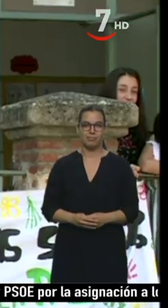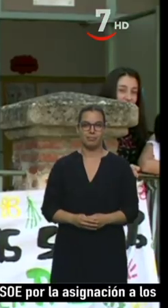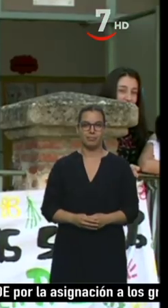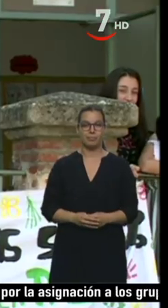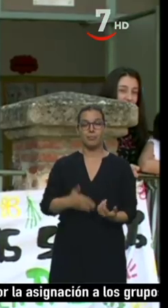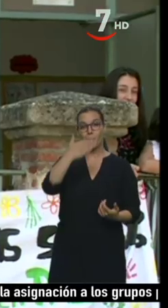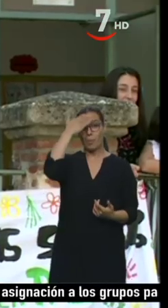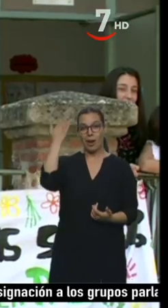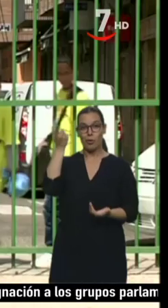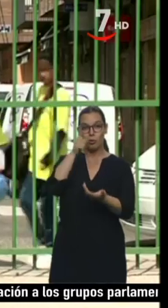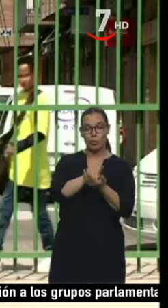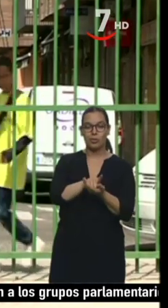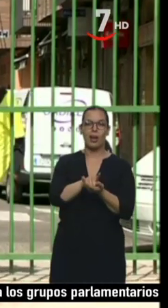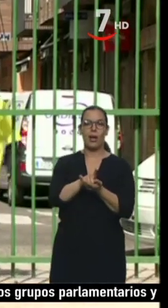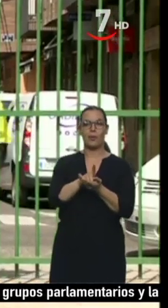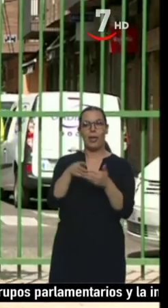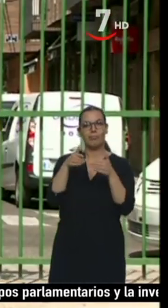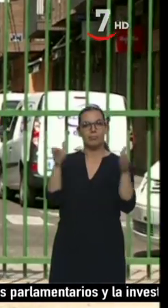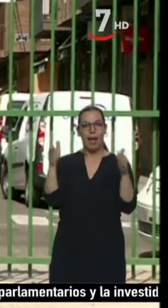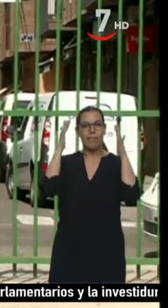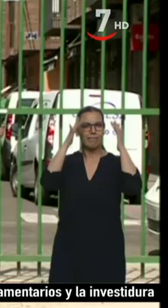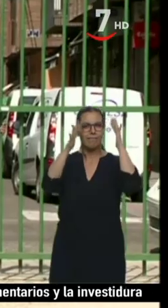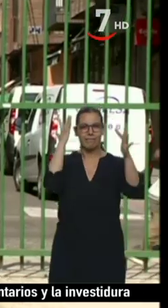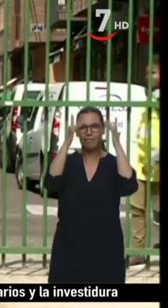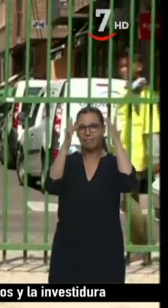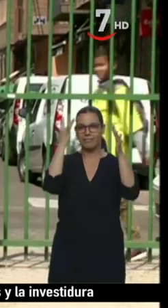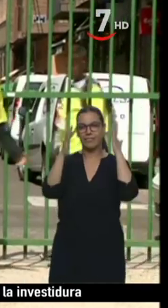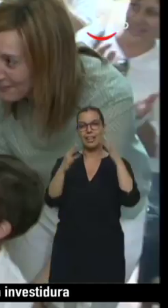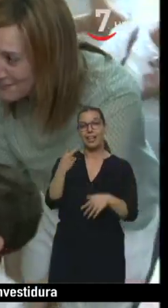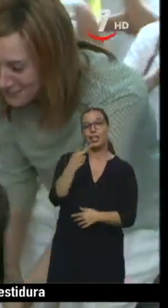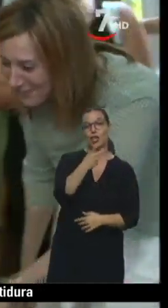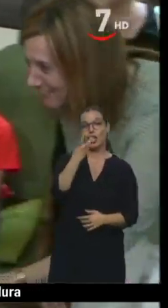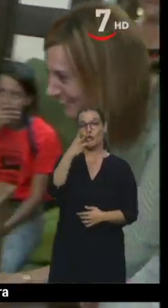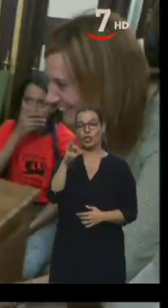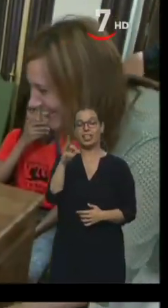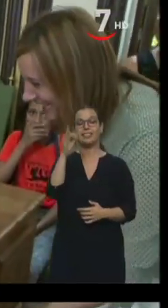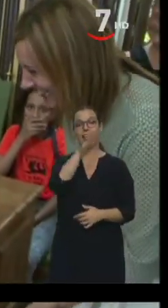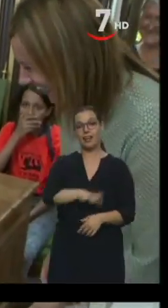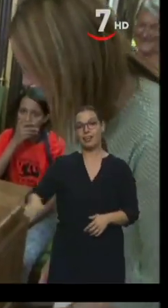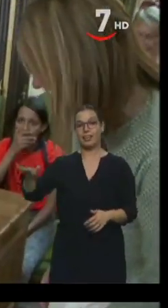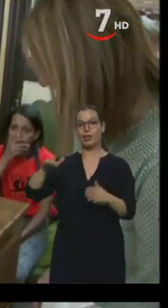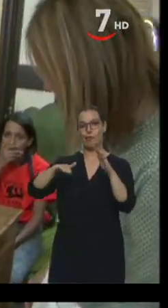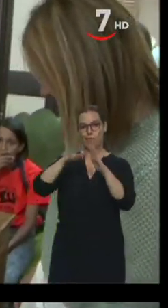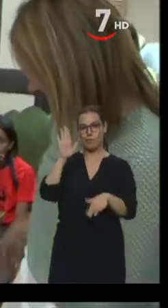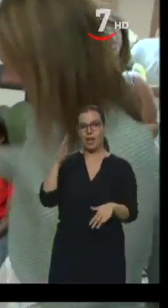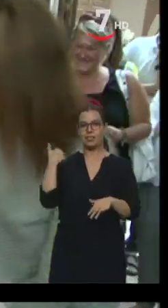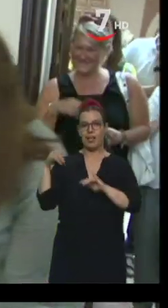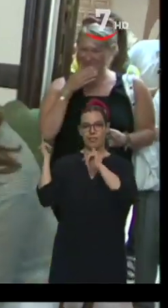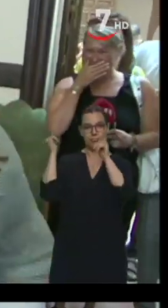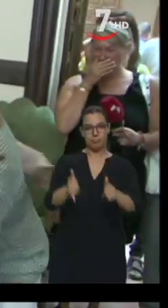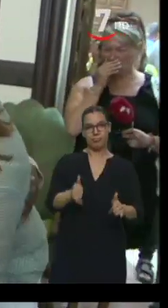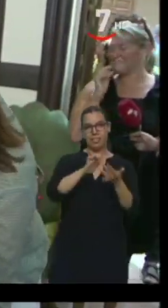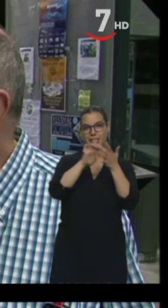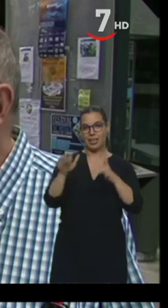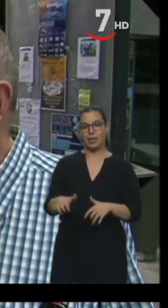Un verano más se abre la puerta de la ilusión para ellos. Más de 230 niños saharauis están ya en Castilla y León.